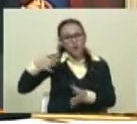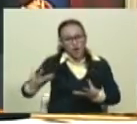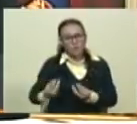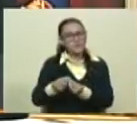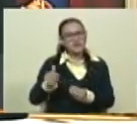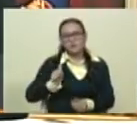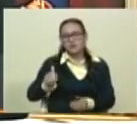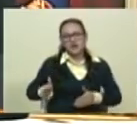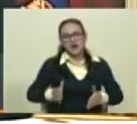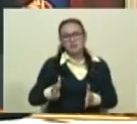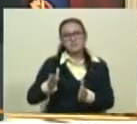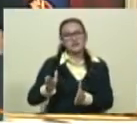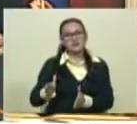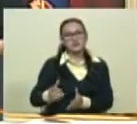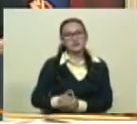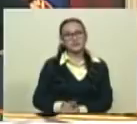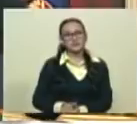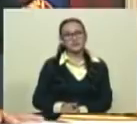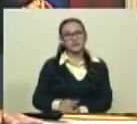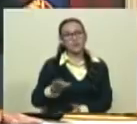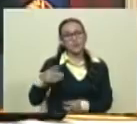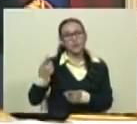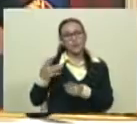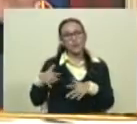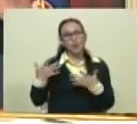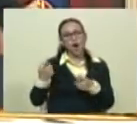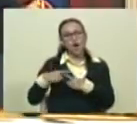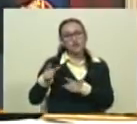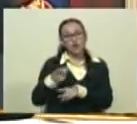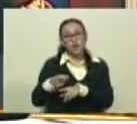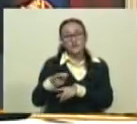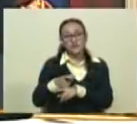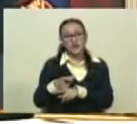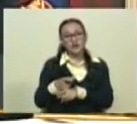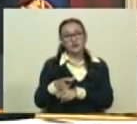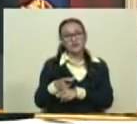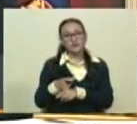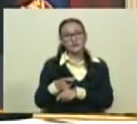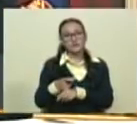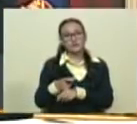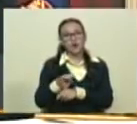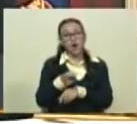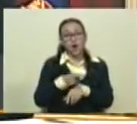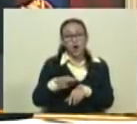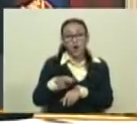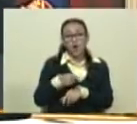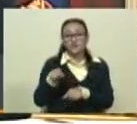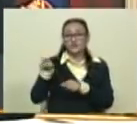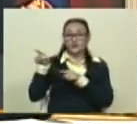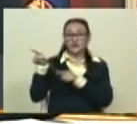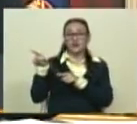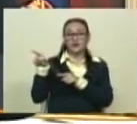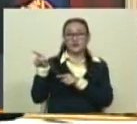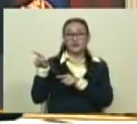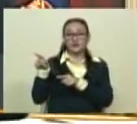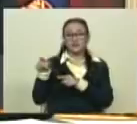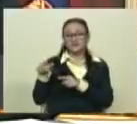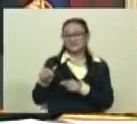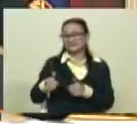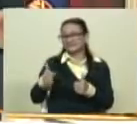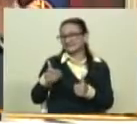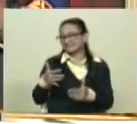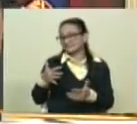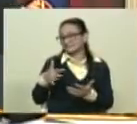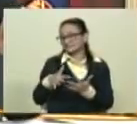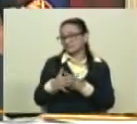camino. ¿Cuál es el otro gobierno? Nada más y nada menos que el gobierno más desastroso de la